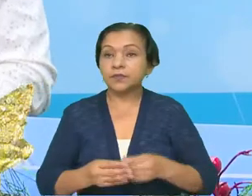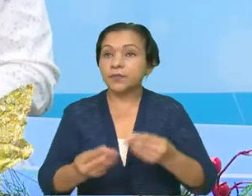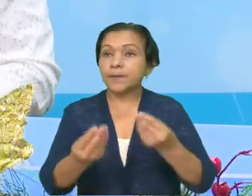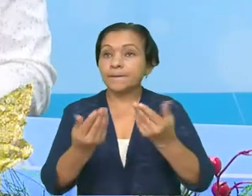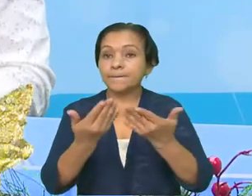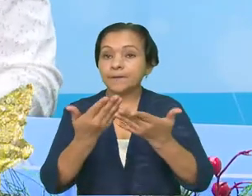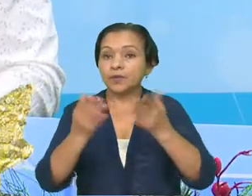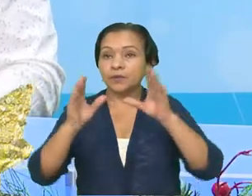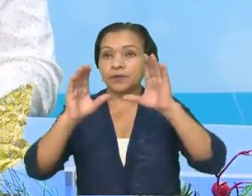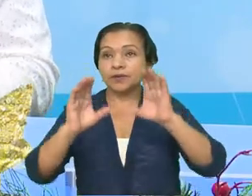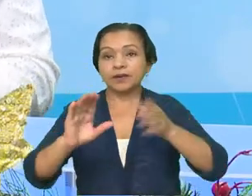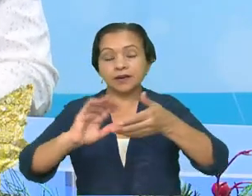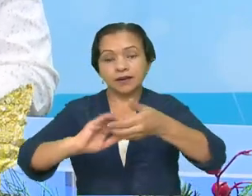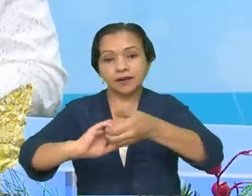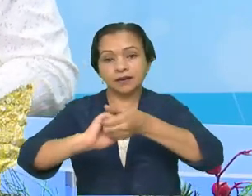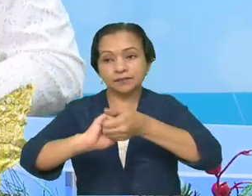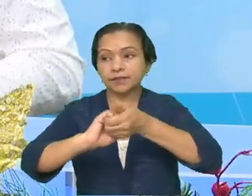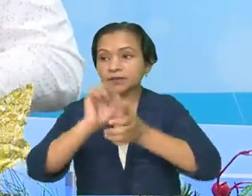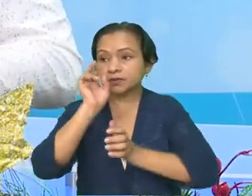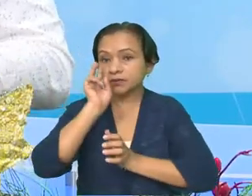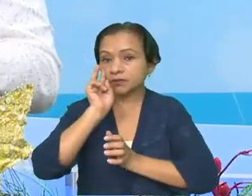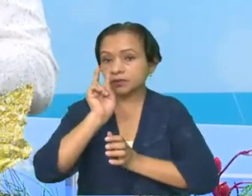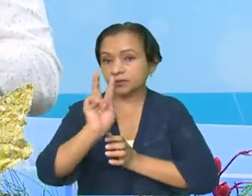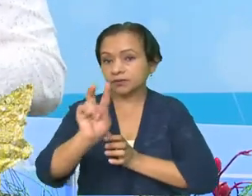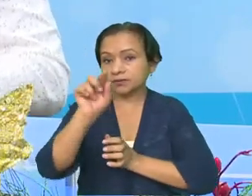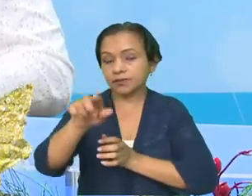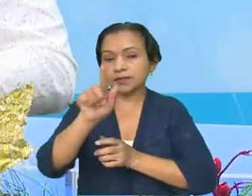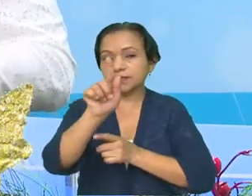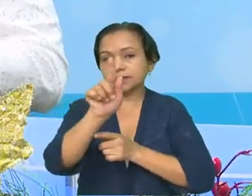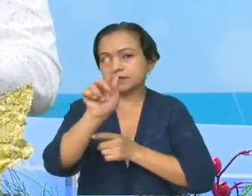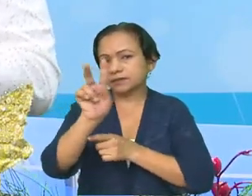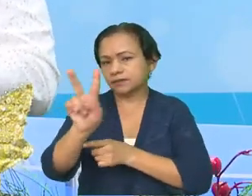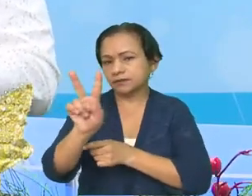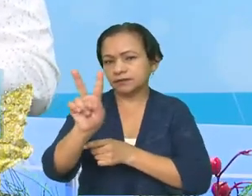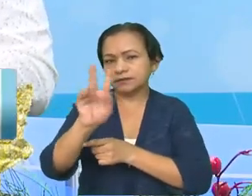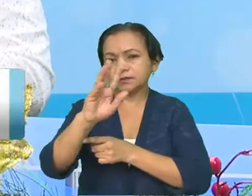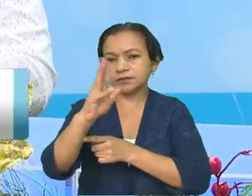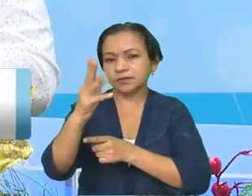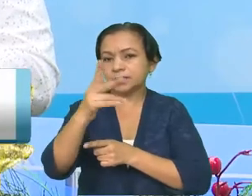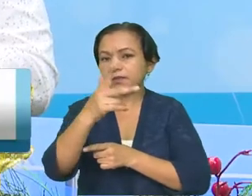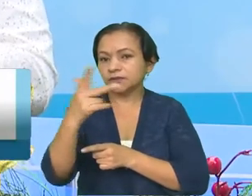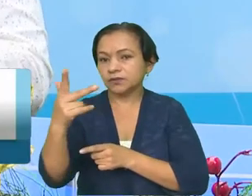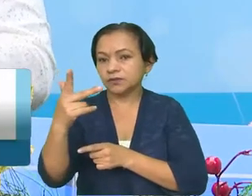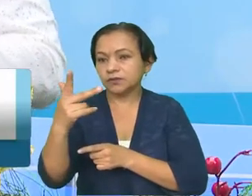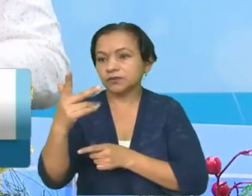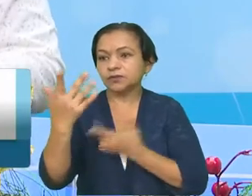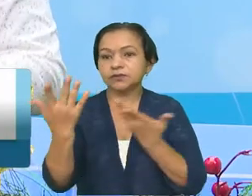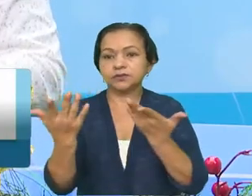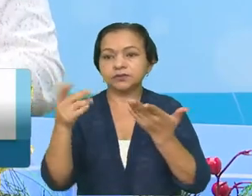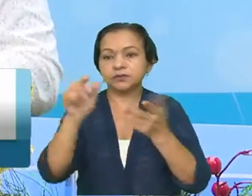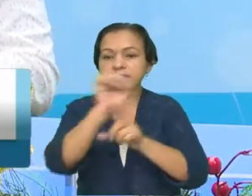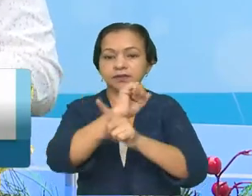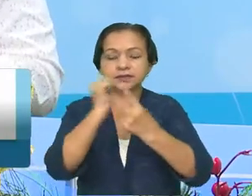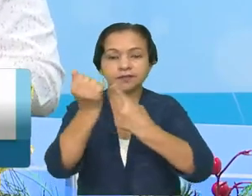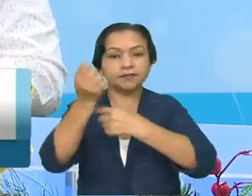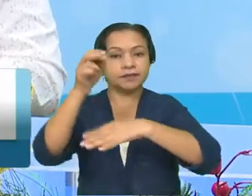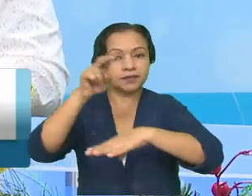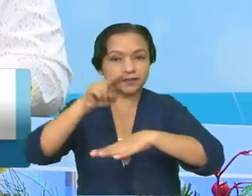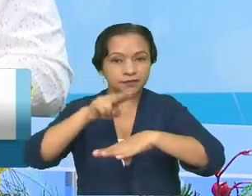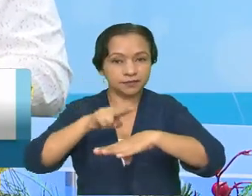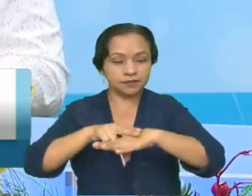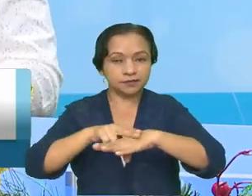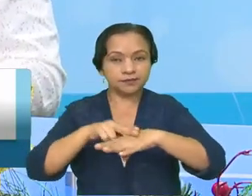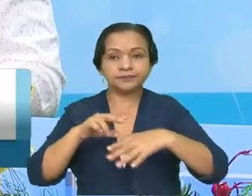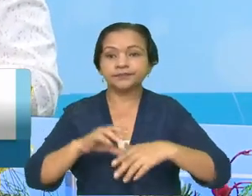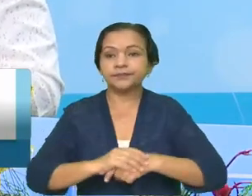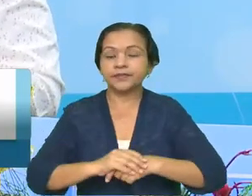Muy buenas tardes, amigos y amigas que nos sintonizan a esta hora a través de la señal del Canal 98, el canal parlamentario, el canal de la